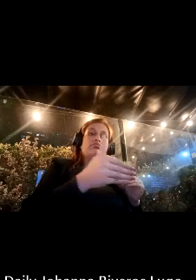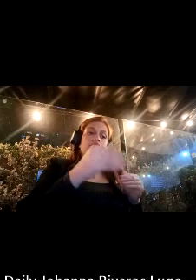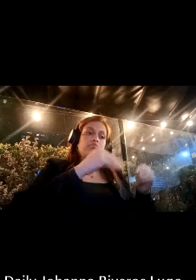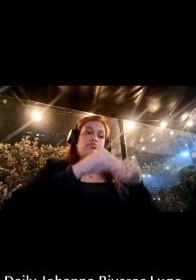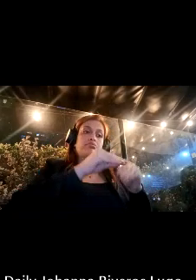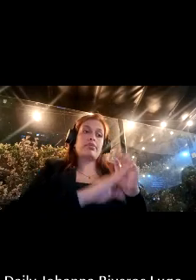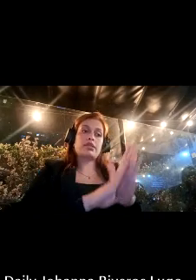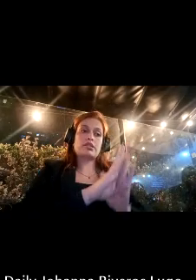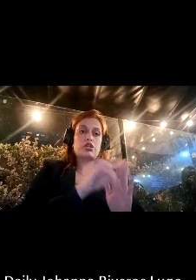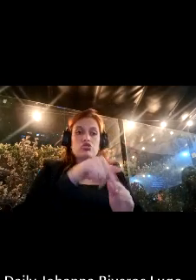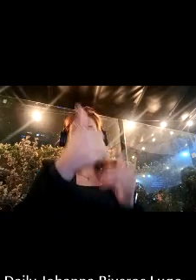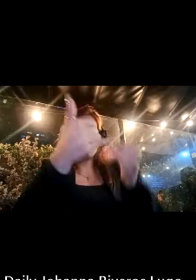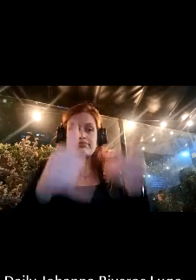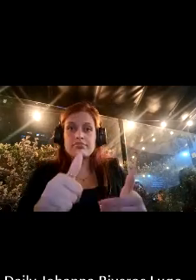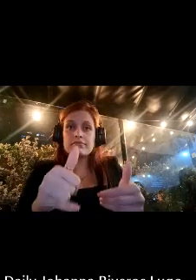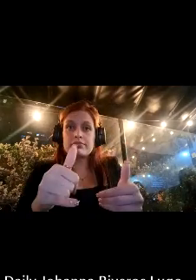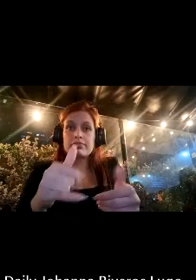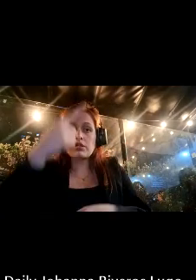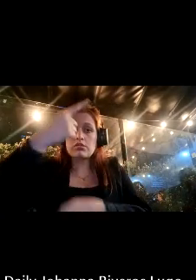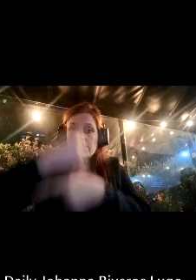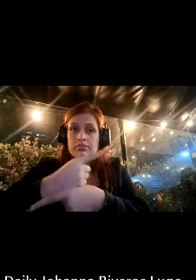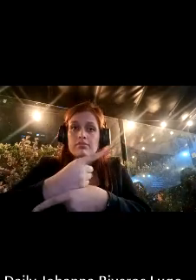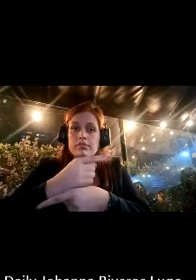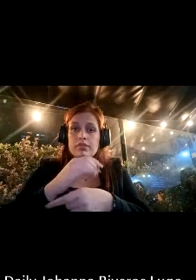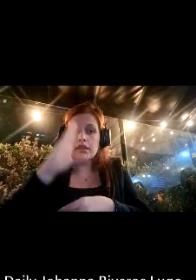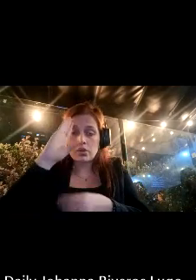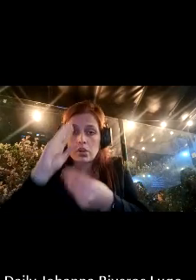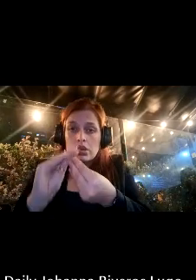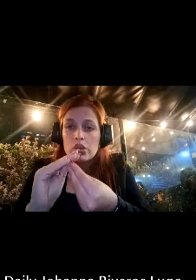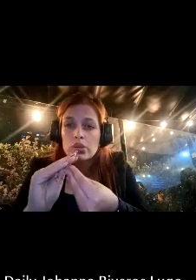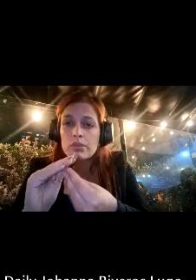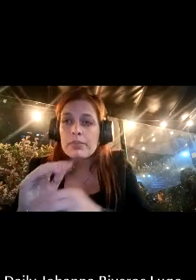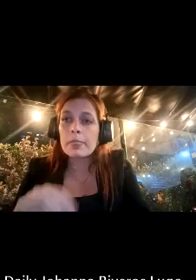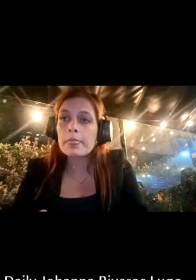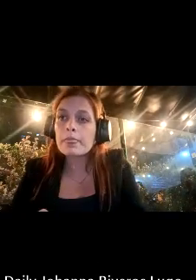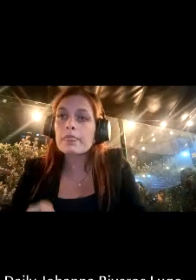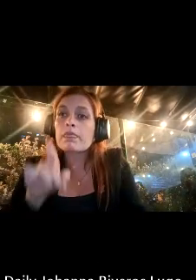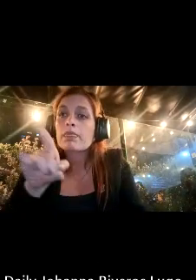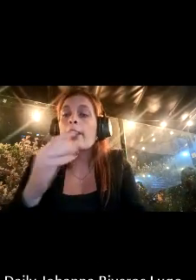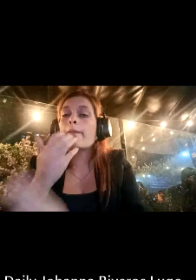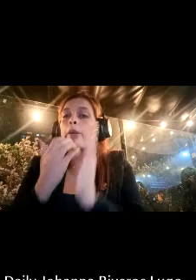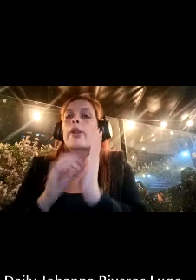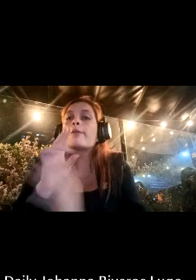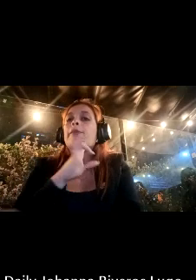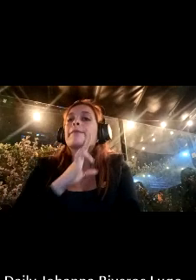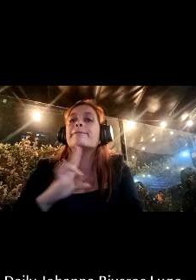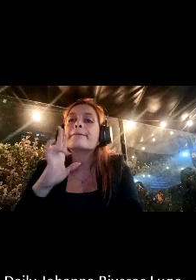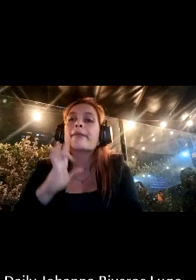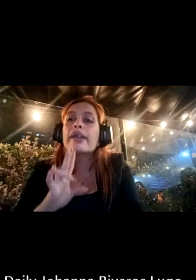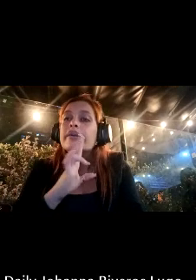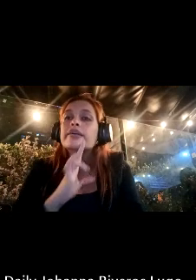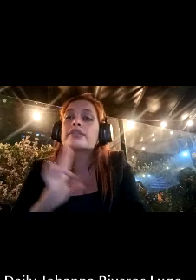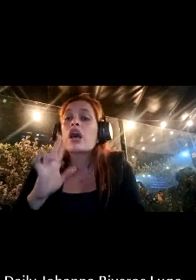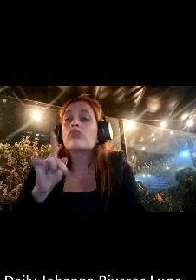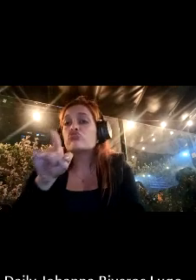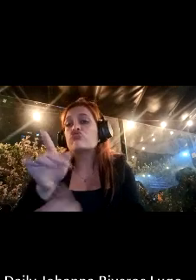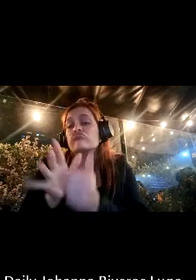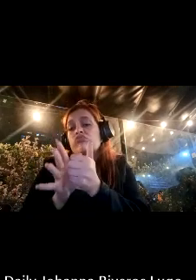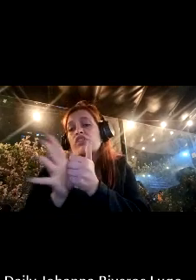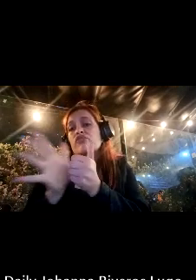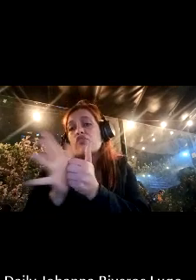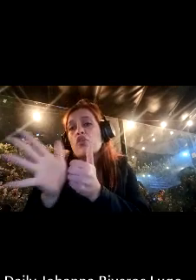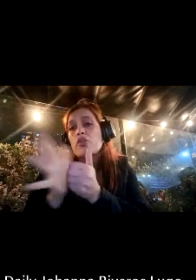entonces, Vanessa, puedes, digamos que hacer un informe para responder o para cumplir o donde